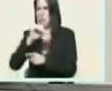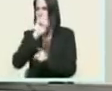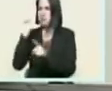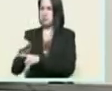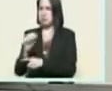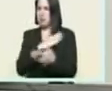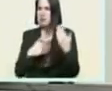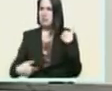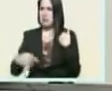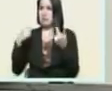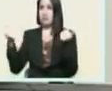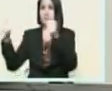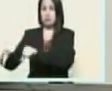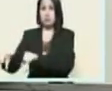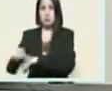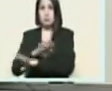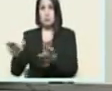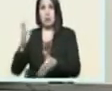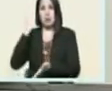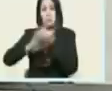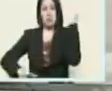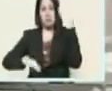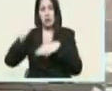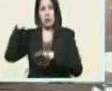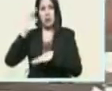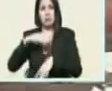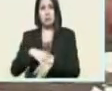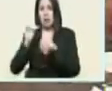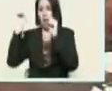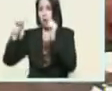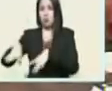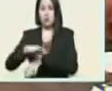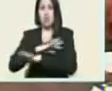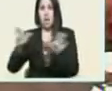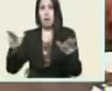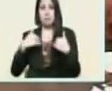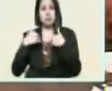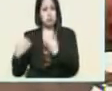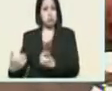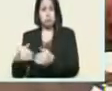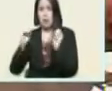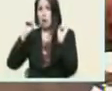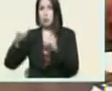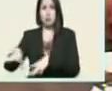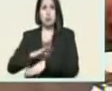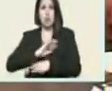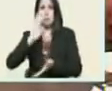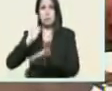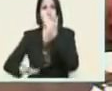Ha fracasado Juan Manuel Santos. Retírate. Te hemos derrotado. Ríndete.